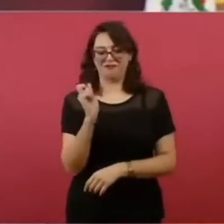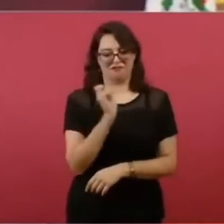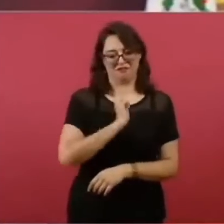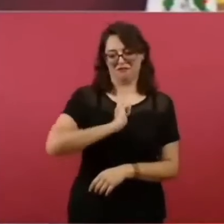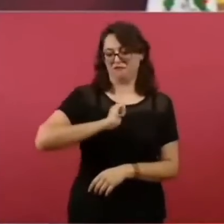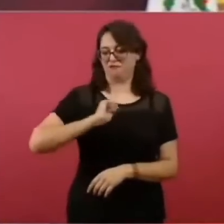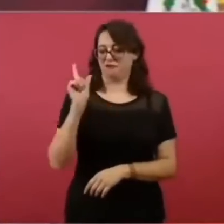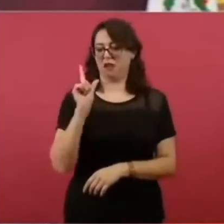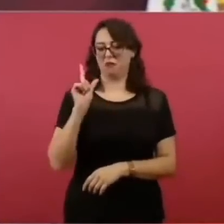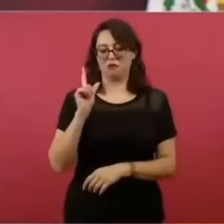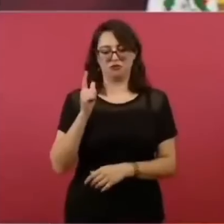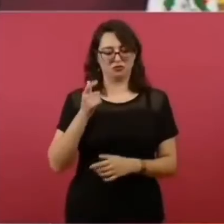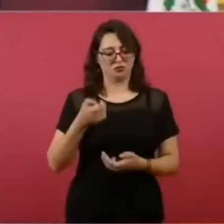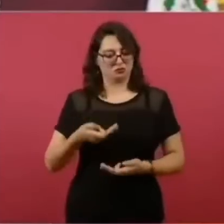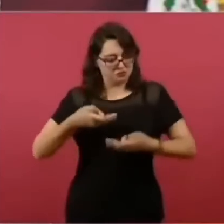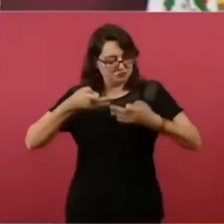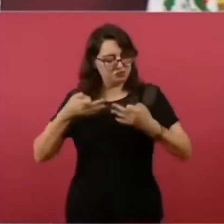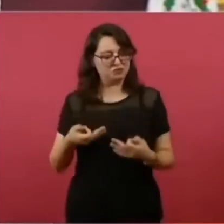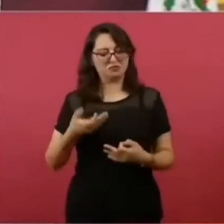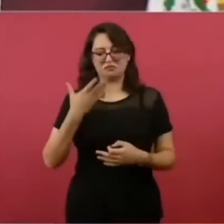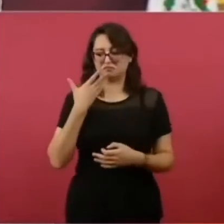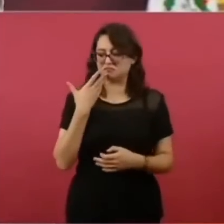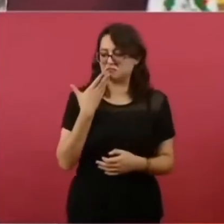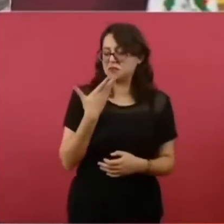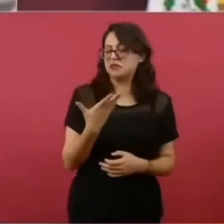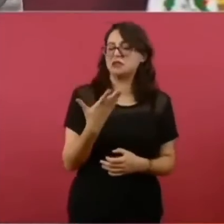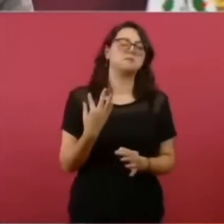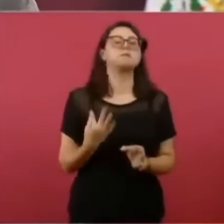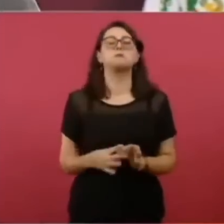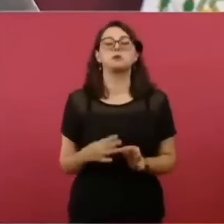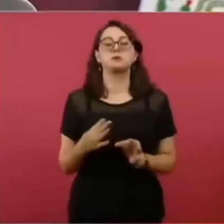hablaba de Gogol, el gran escritor,